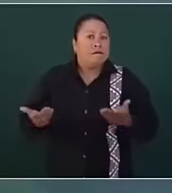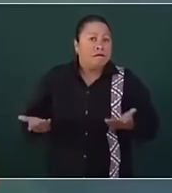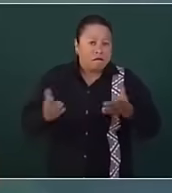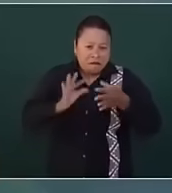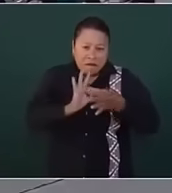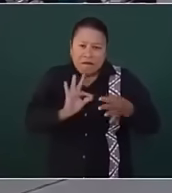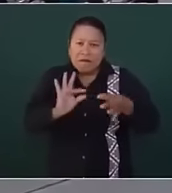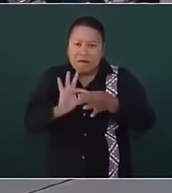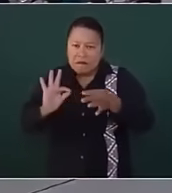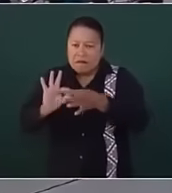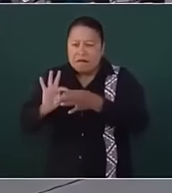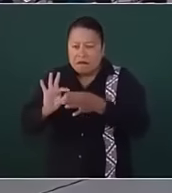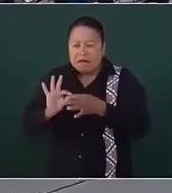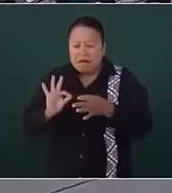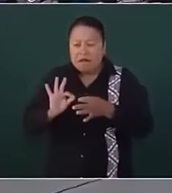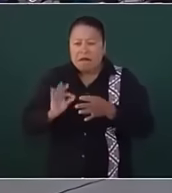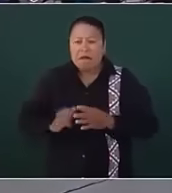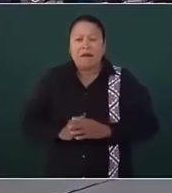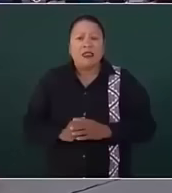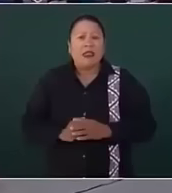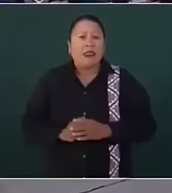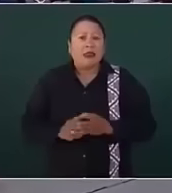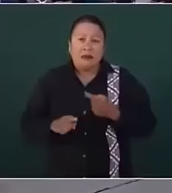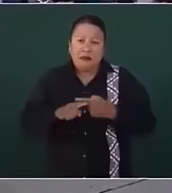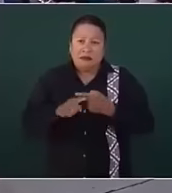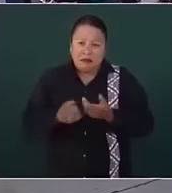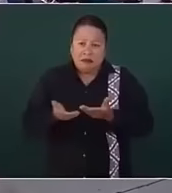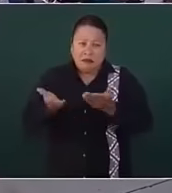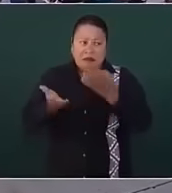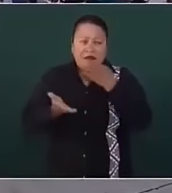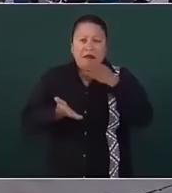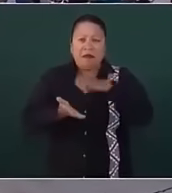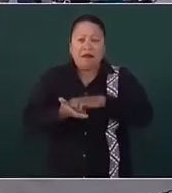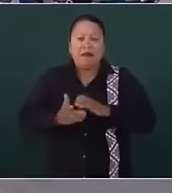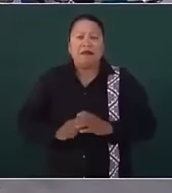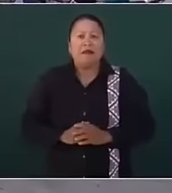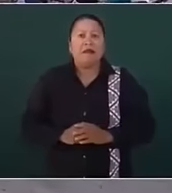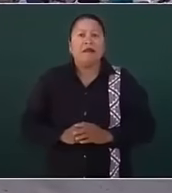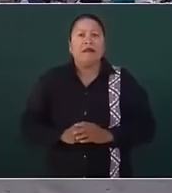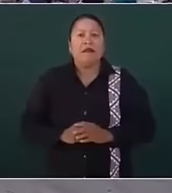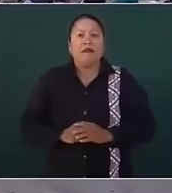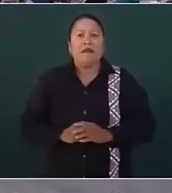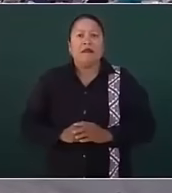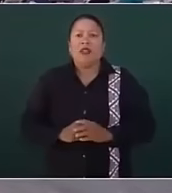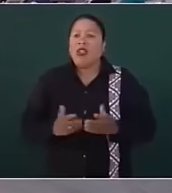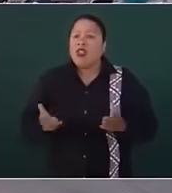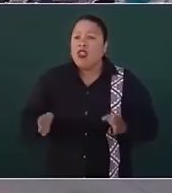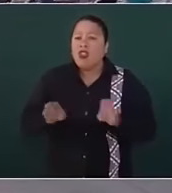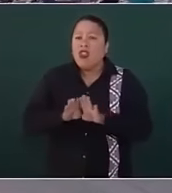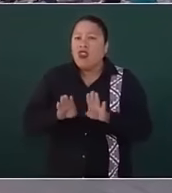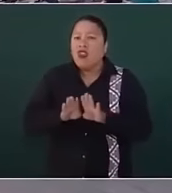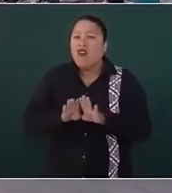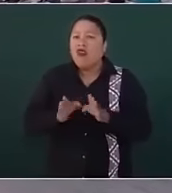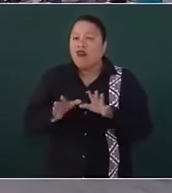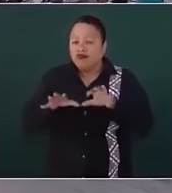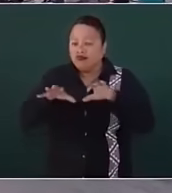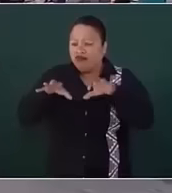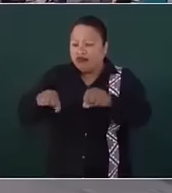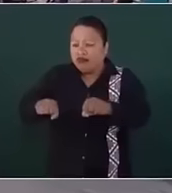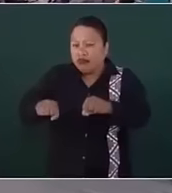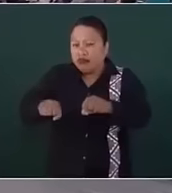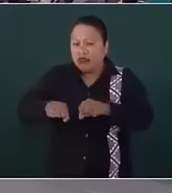explicarles el general secretario sobre la detención